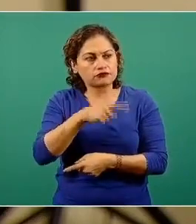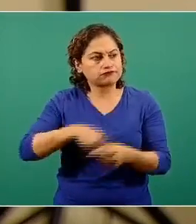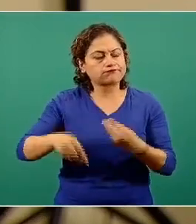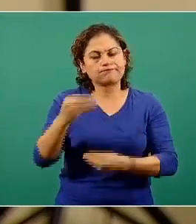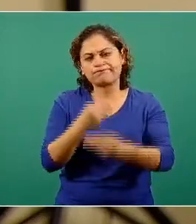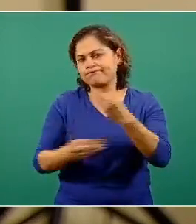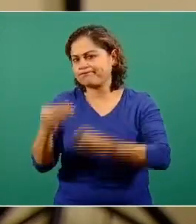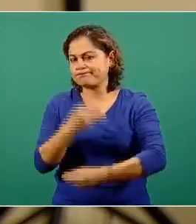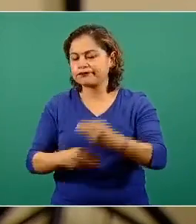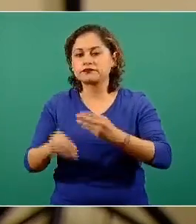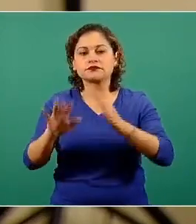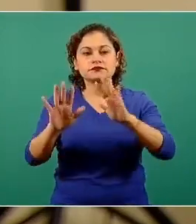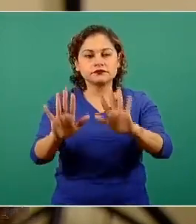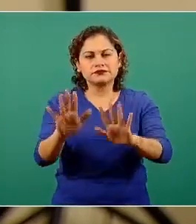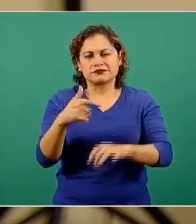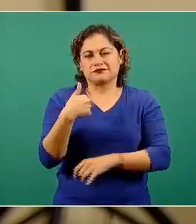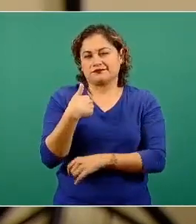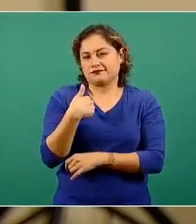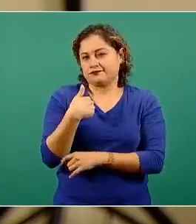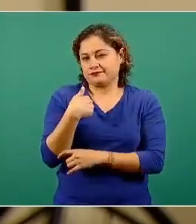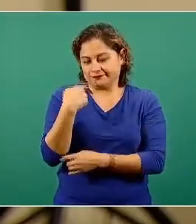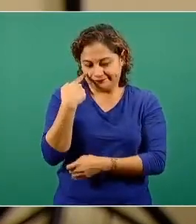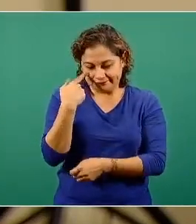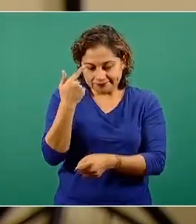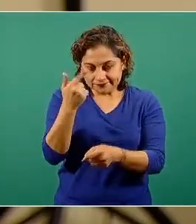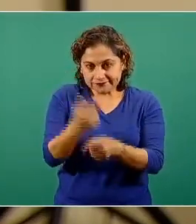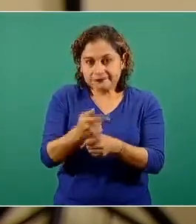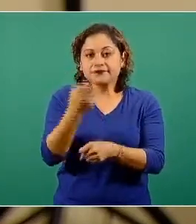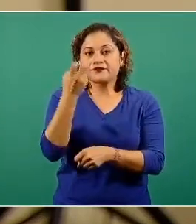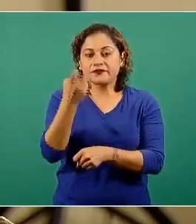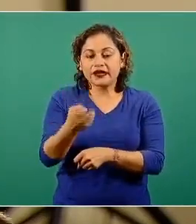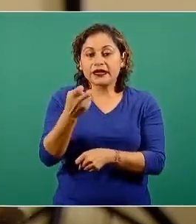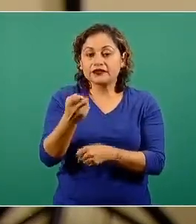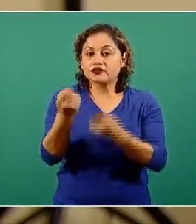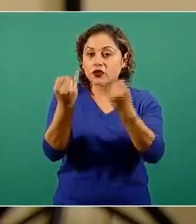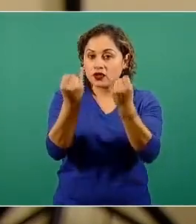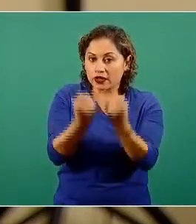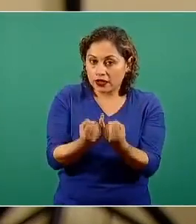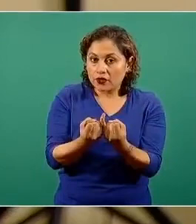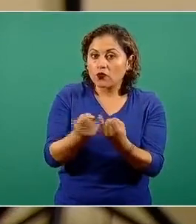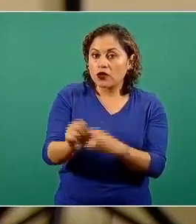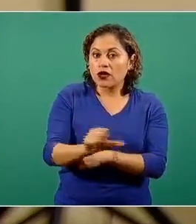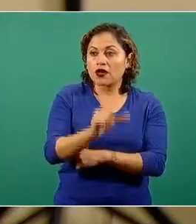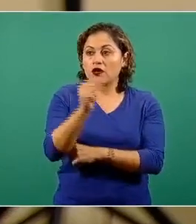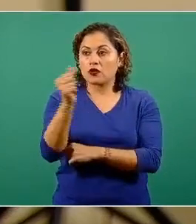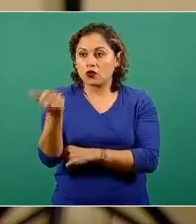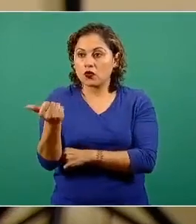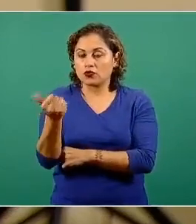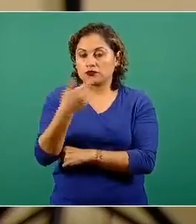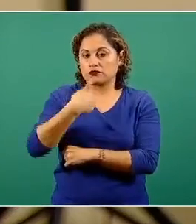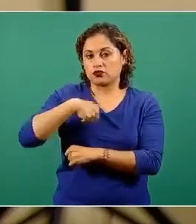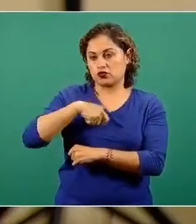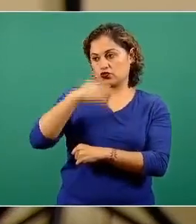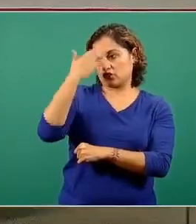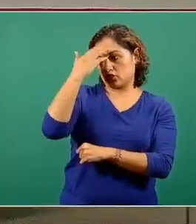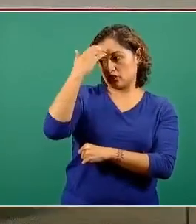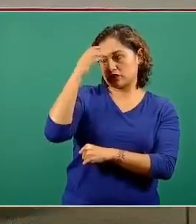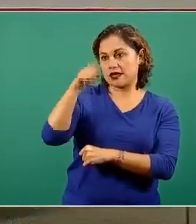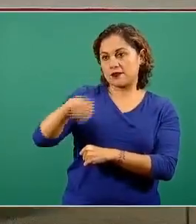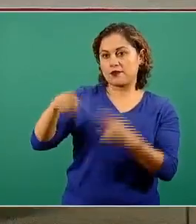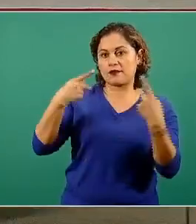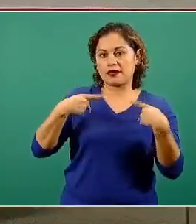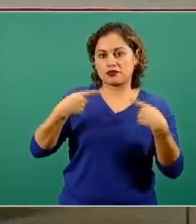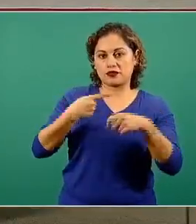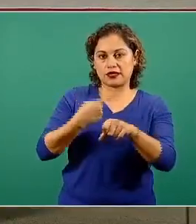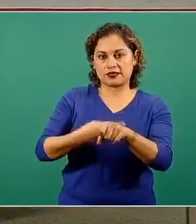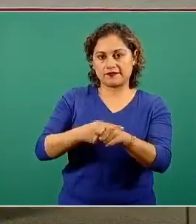Y bueno, esto se suma un poco como a algo que hemos visto a través de los lectores y de las personas que conocemos que han tenido esta enfermedad, que